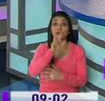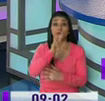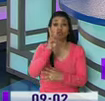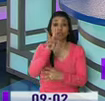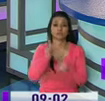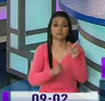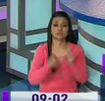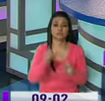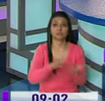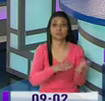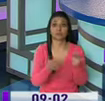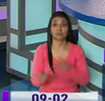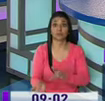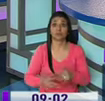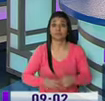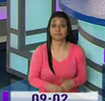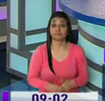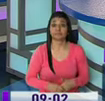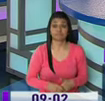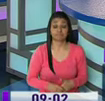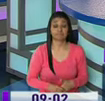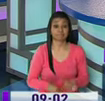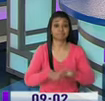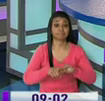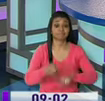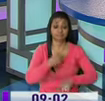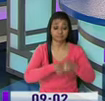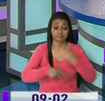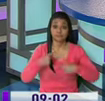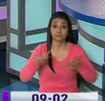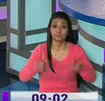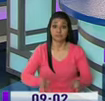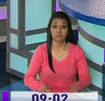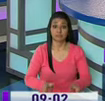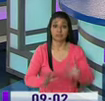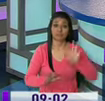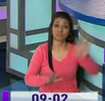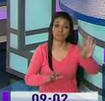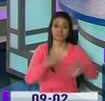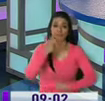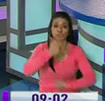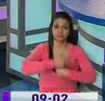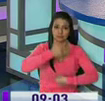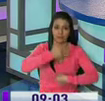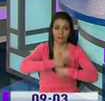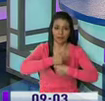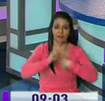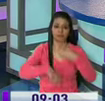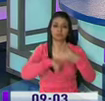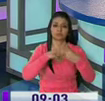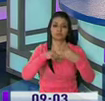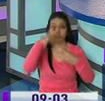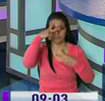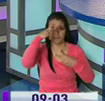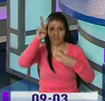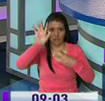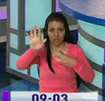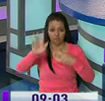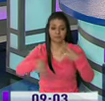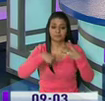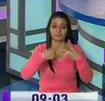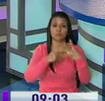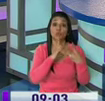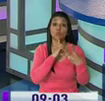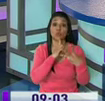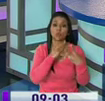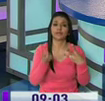personas fallecidas, ¿no? Hay una cantidad de heridos también, tanto en el lado guatemalteco, en el lado mexicano, en Honduras también